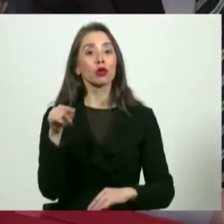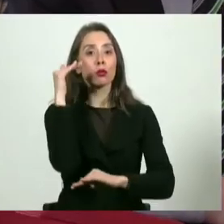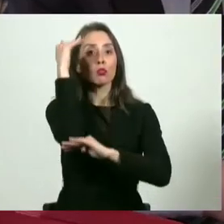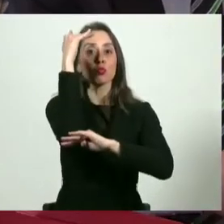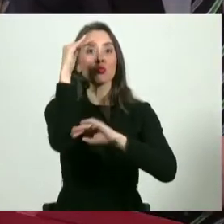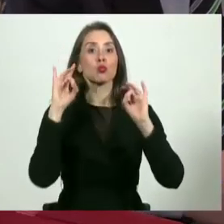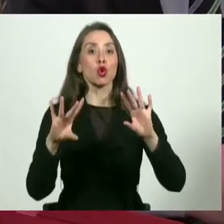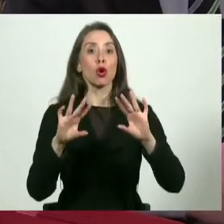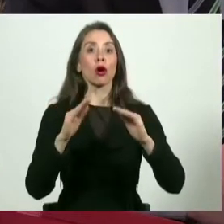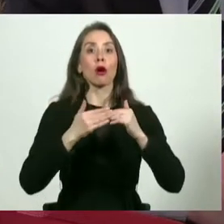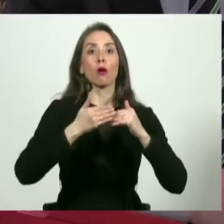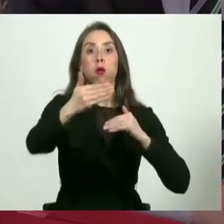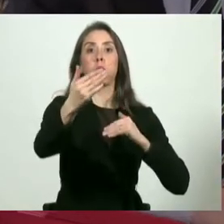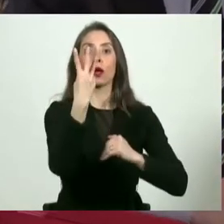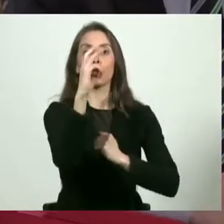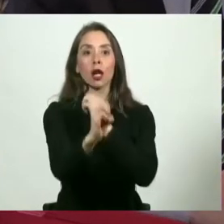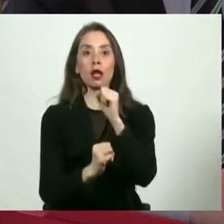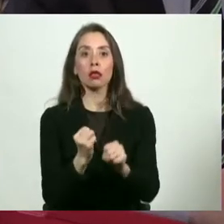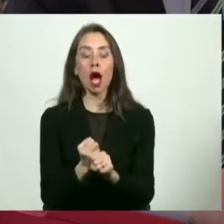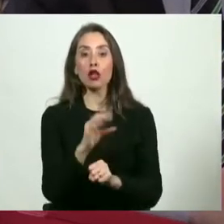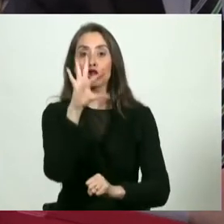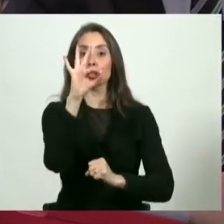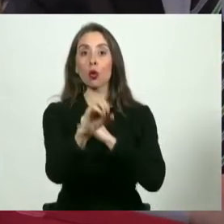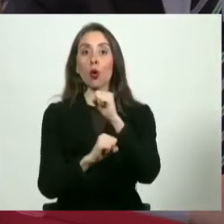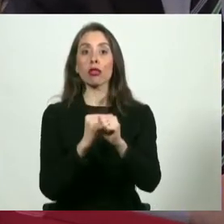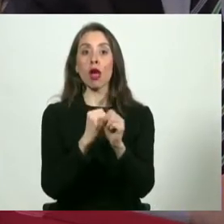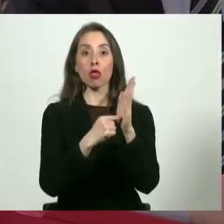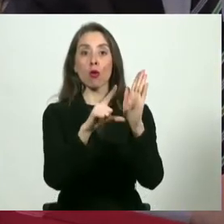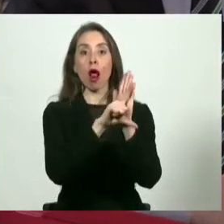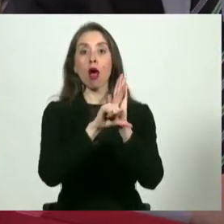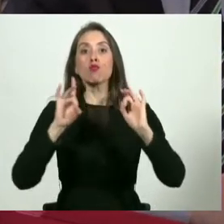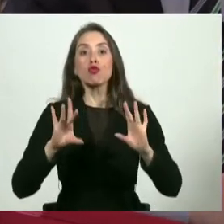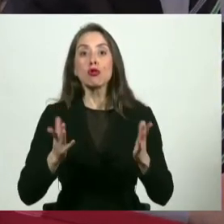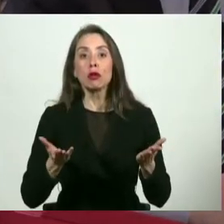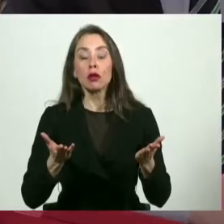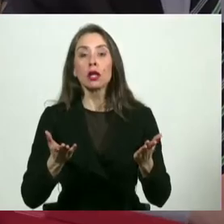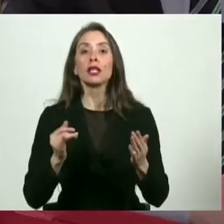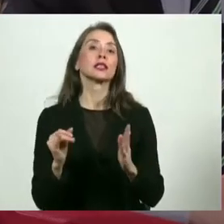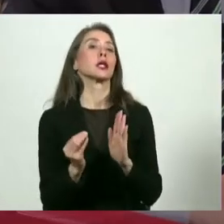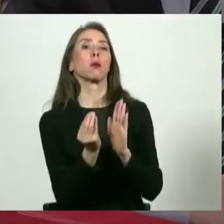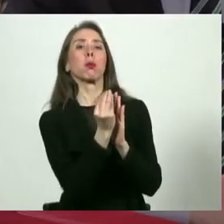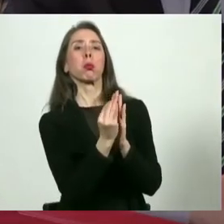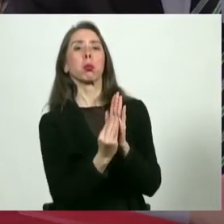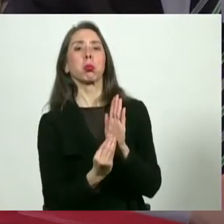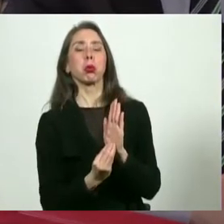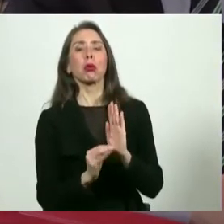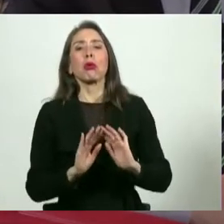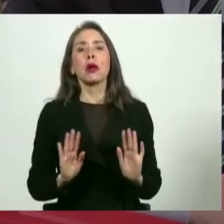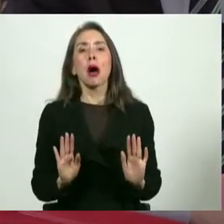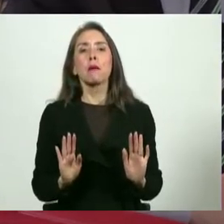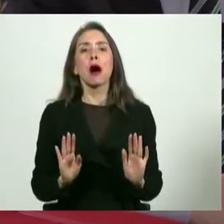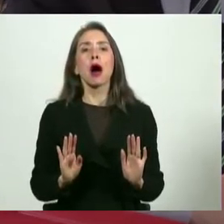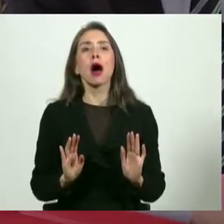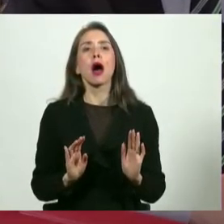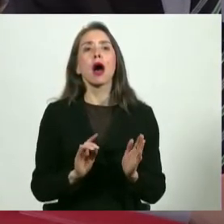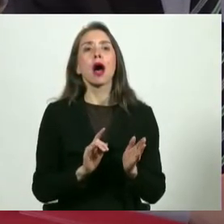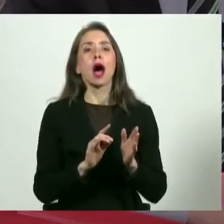se supone, 30, 40, 50 años. Y si nosotros solamente planteamos como lugares